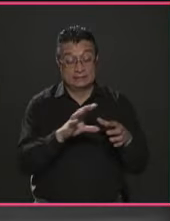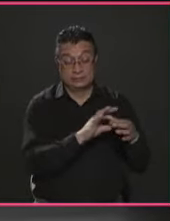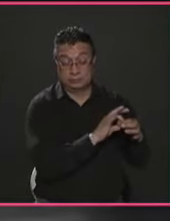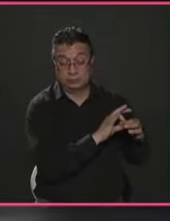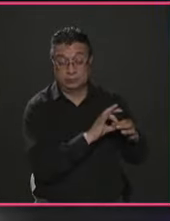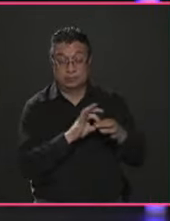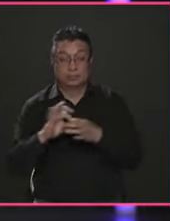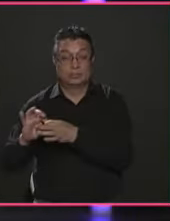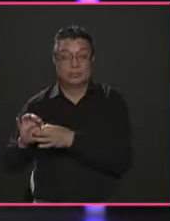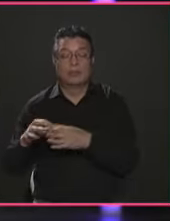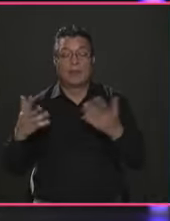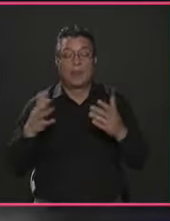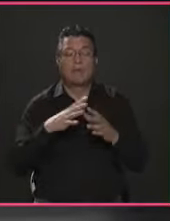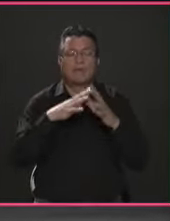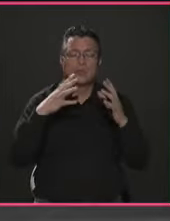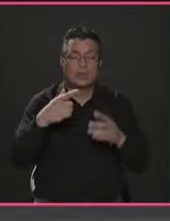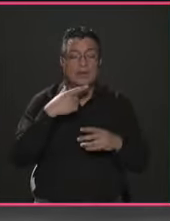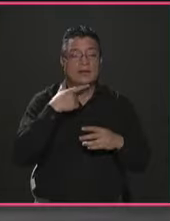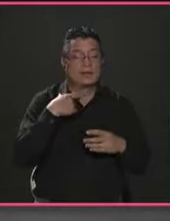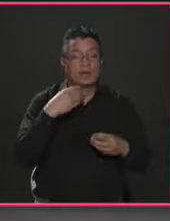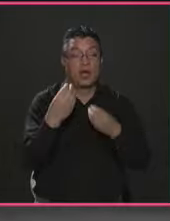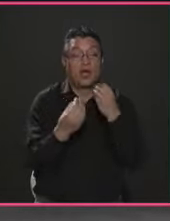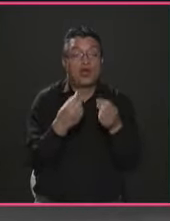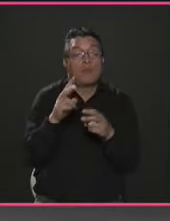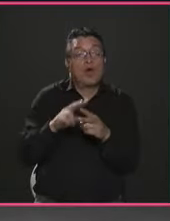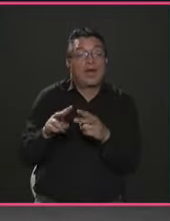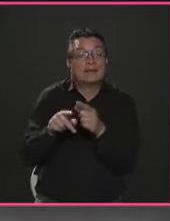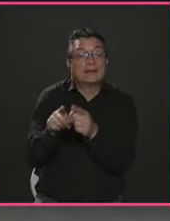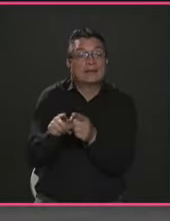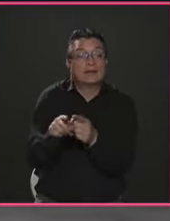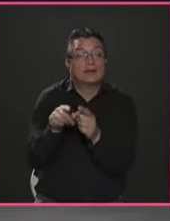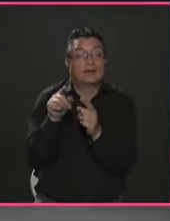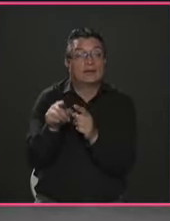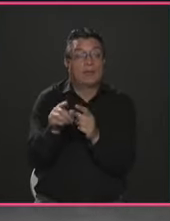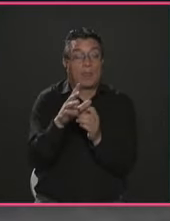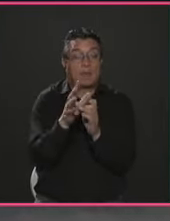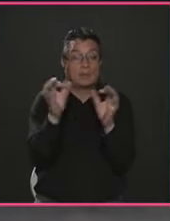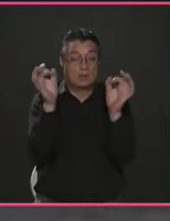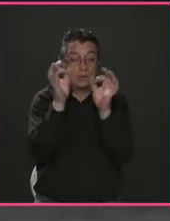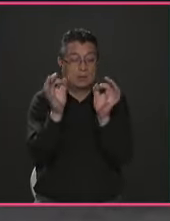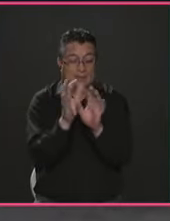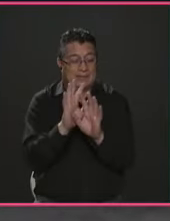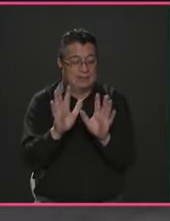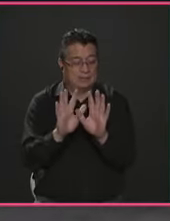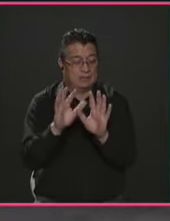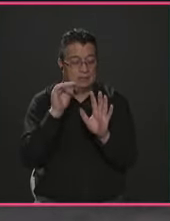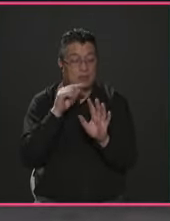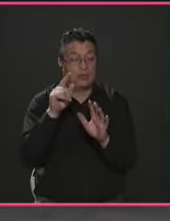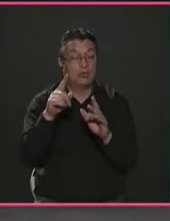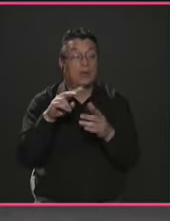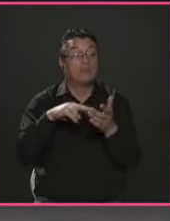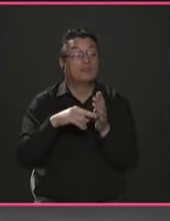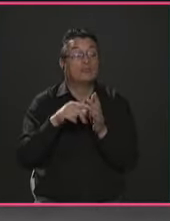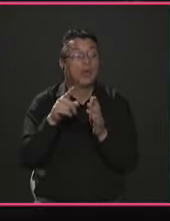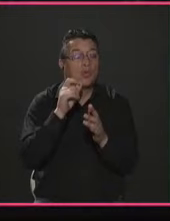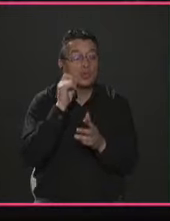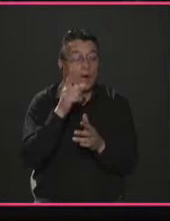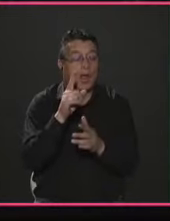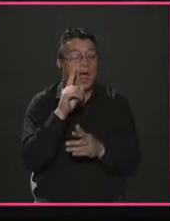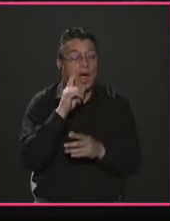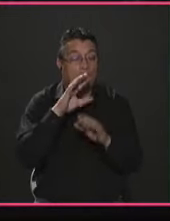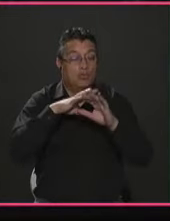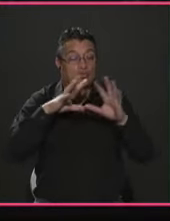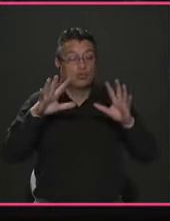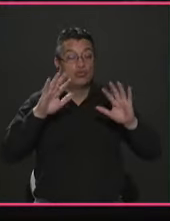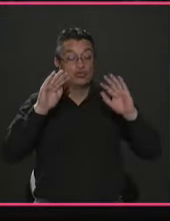pasar son cosas interesantes Cómo se hace eso cierto sin entrar en muchos detalle el truco lo que está ahí es básicamente un montón